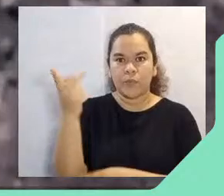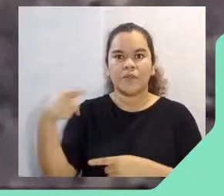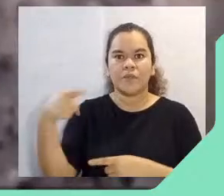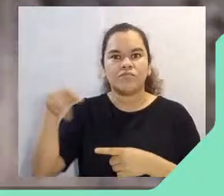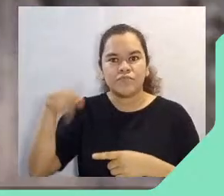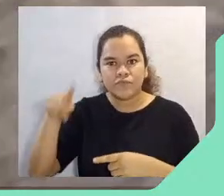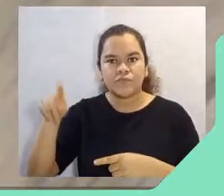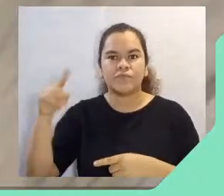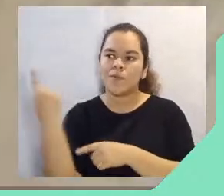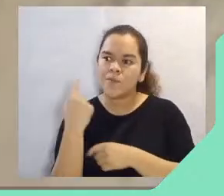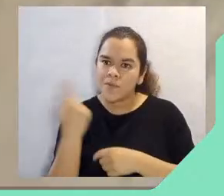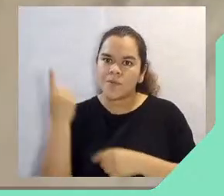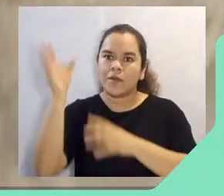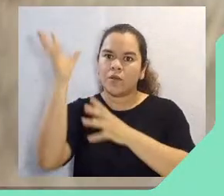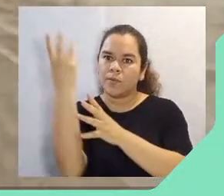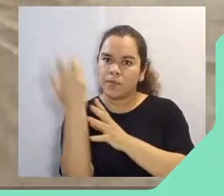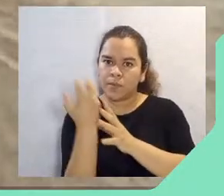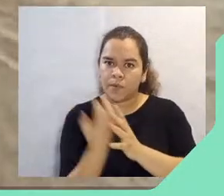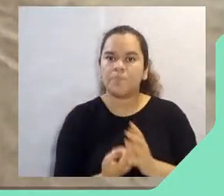eléctrica.